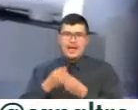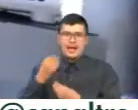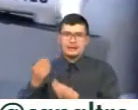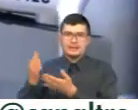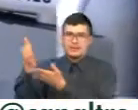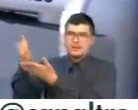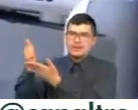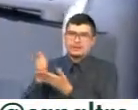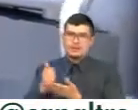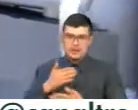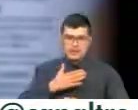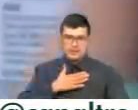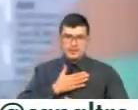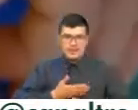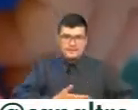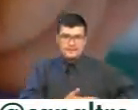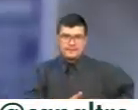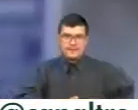bien sobre mi bebé.